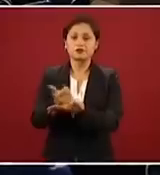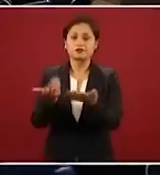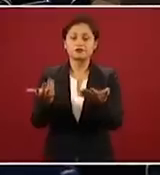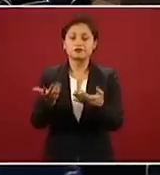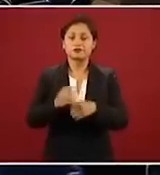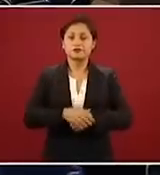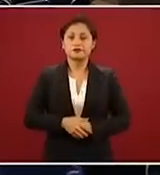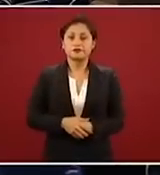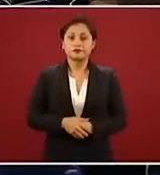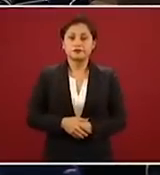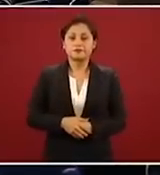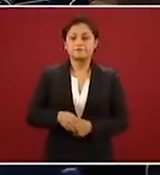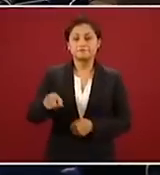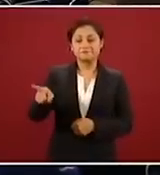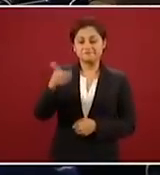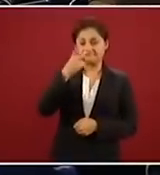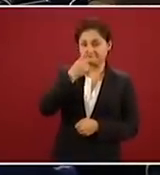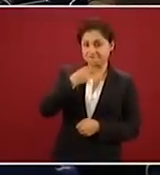lo que dices es cierto,